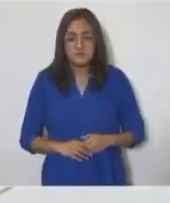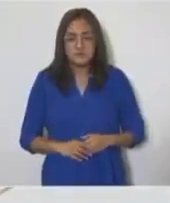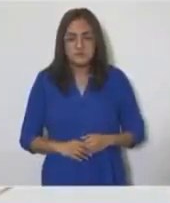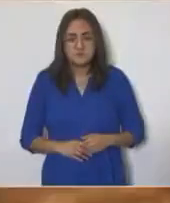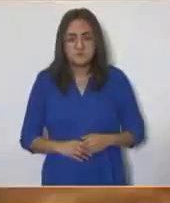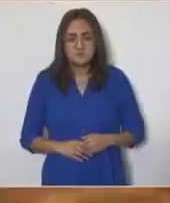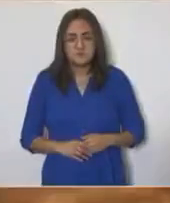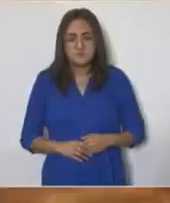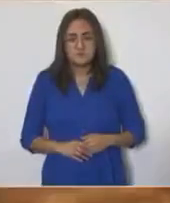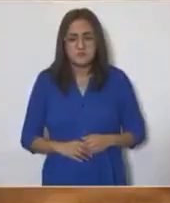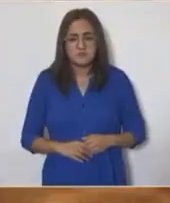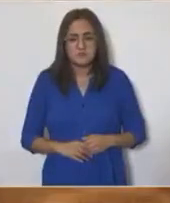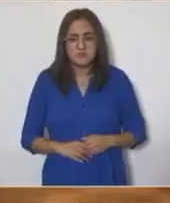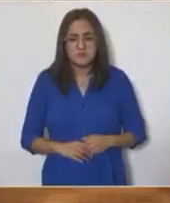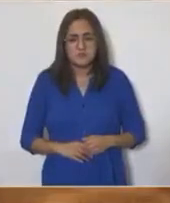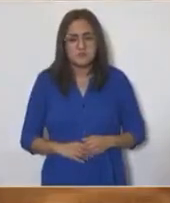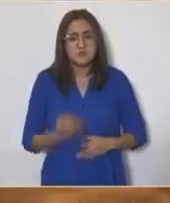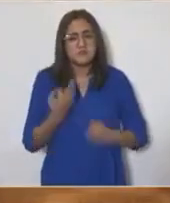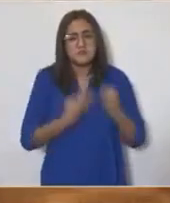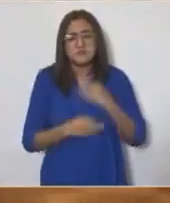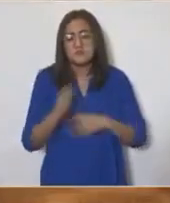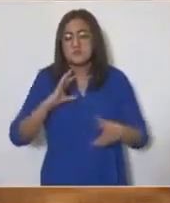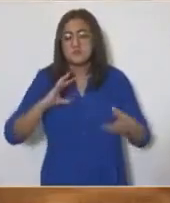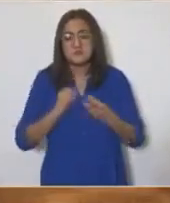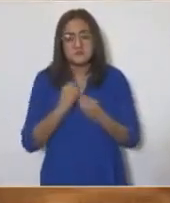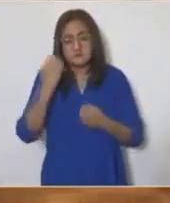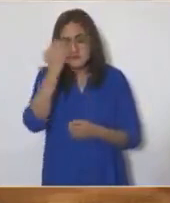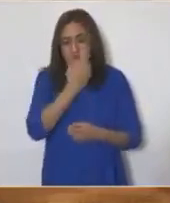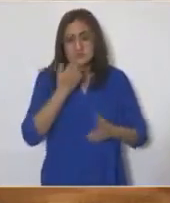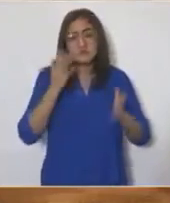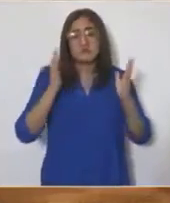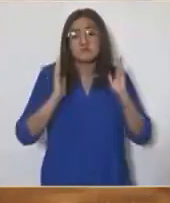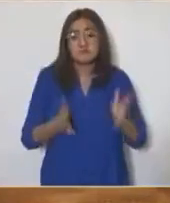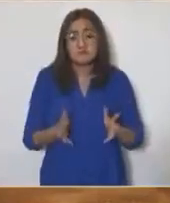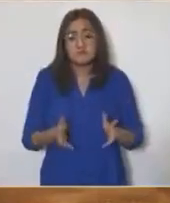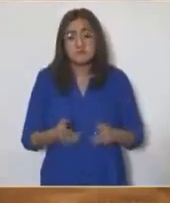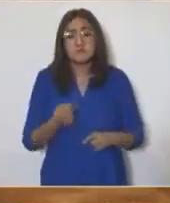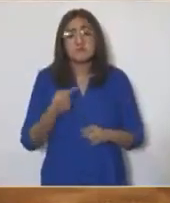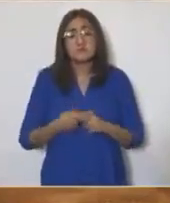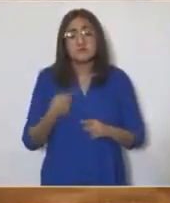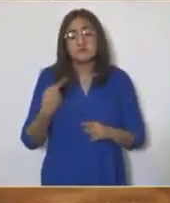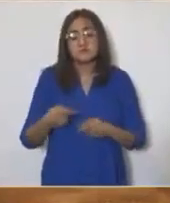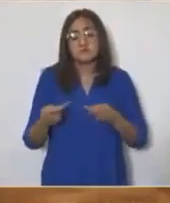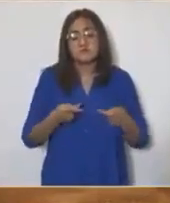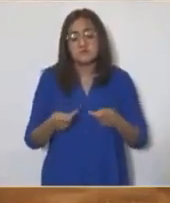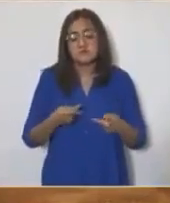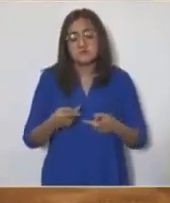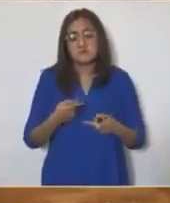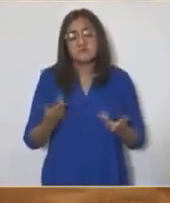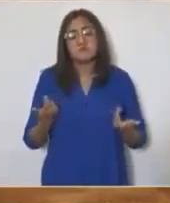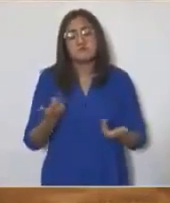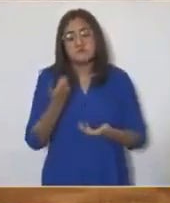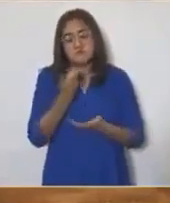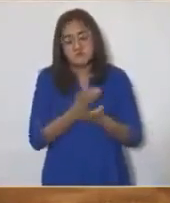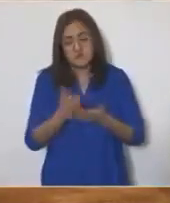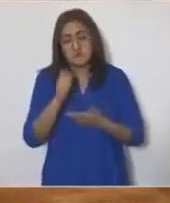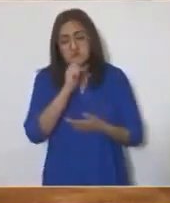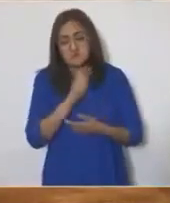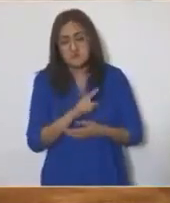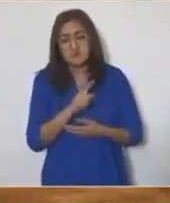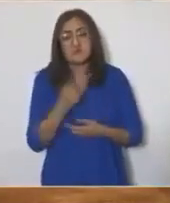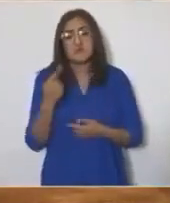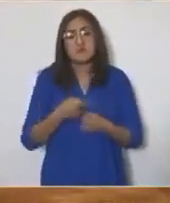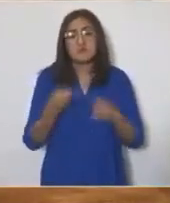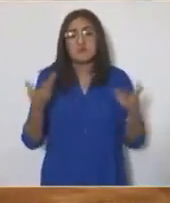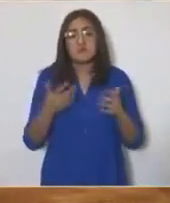todo todo todo todo fue parte ya de un análisis administrativo y financiero que